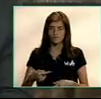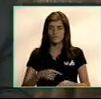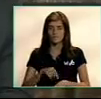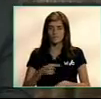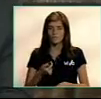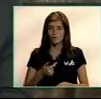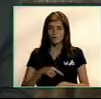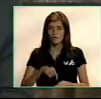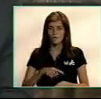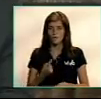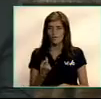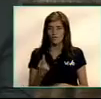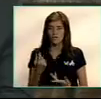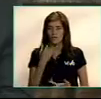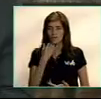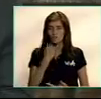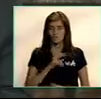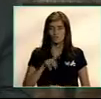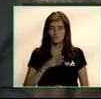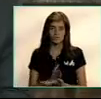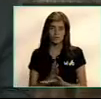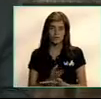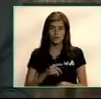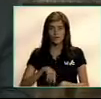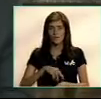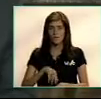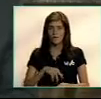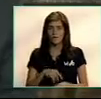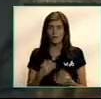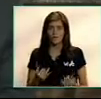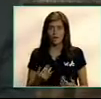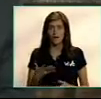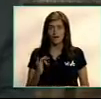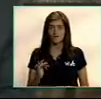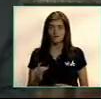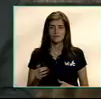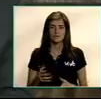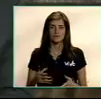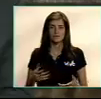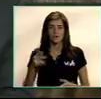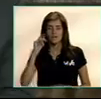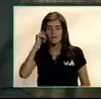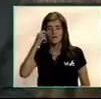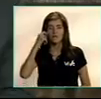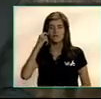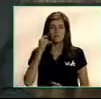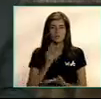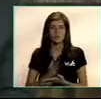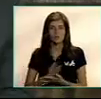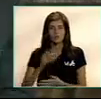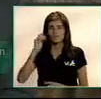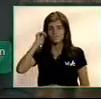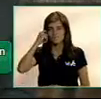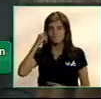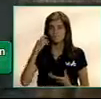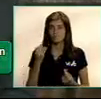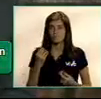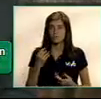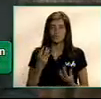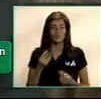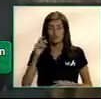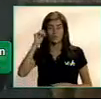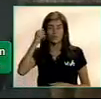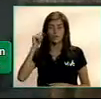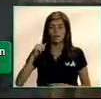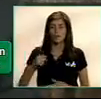Nosotros siempre en estas horas tenemos grandes recuerdos, ¿no? Grandes recuerdos. Estamos